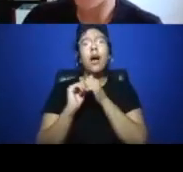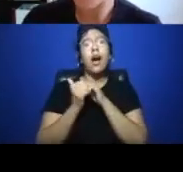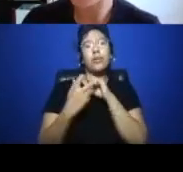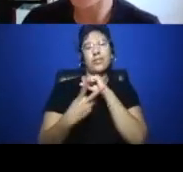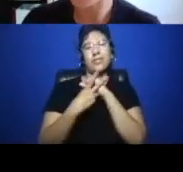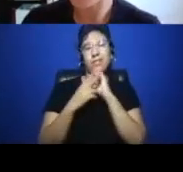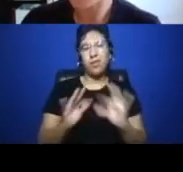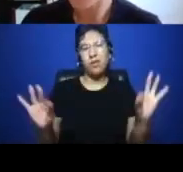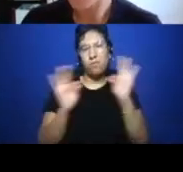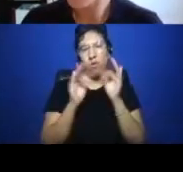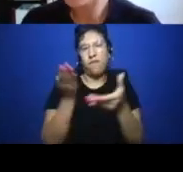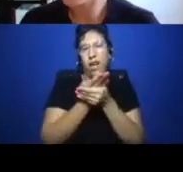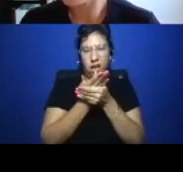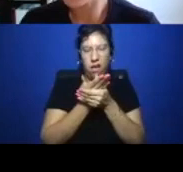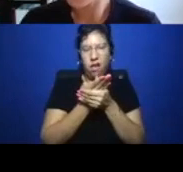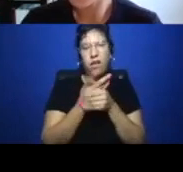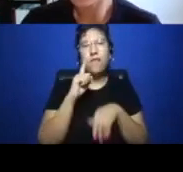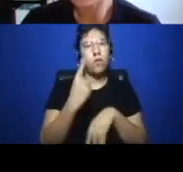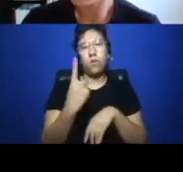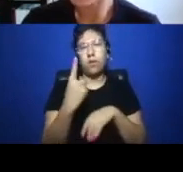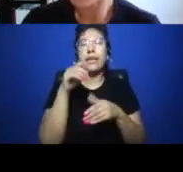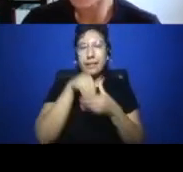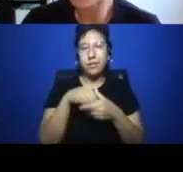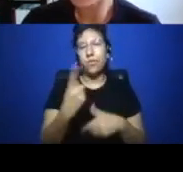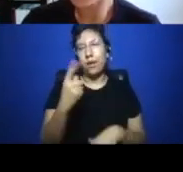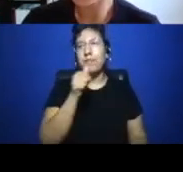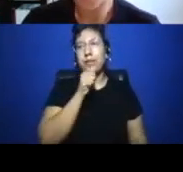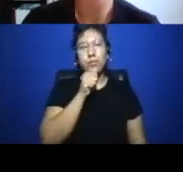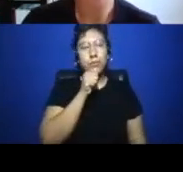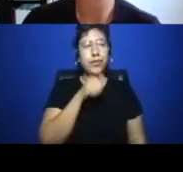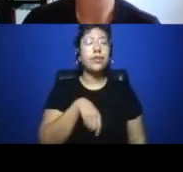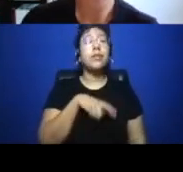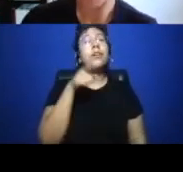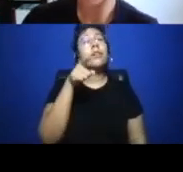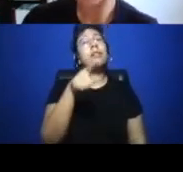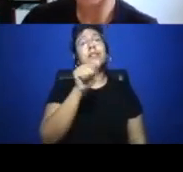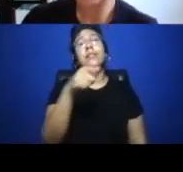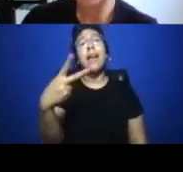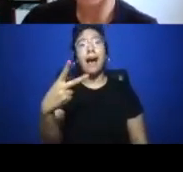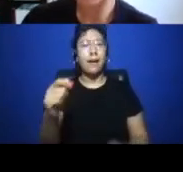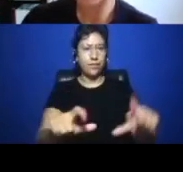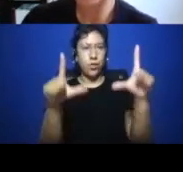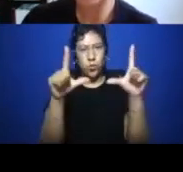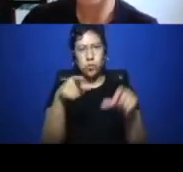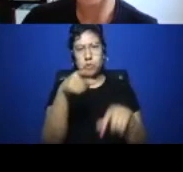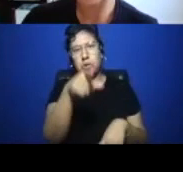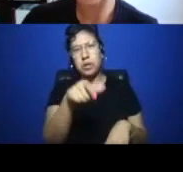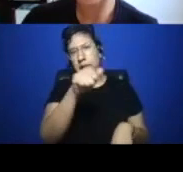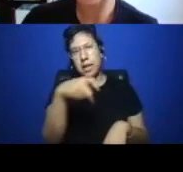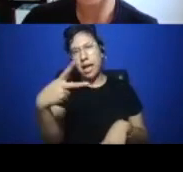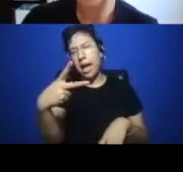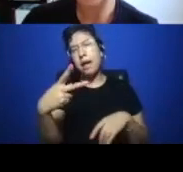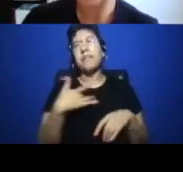Entonces, lo próximo que quiero hacer es cómo guardar un documento importante como un documento con